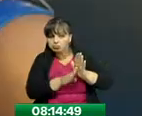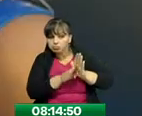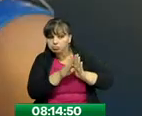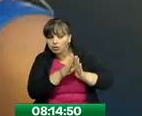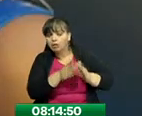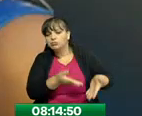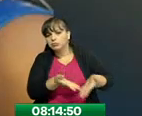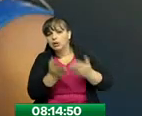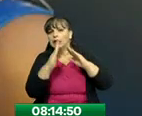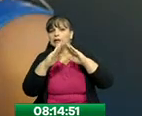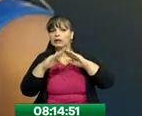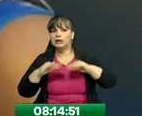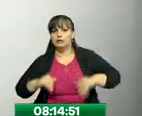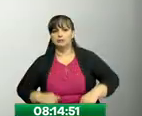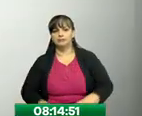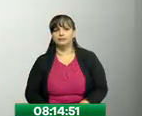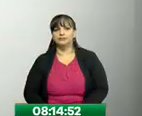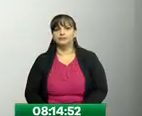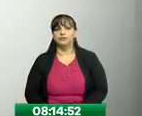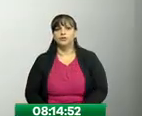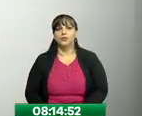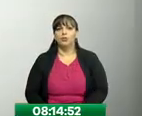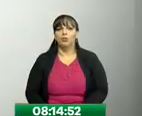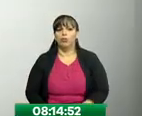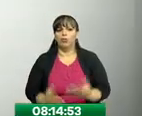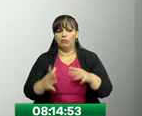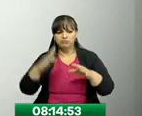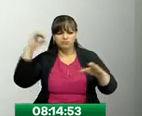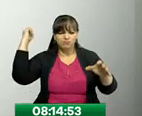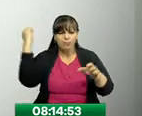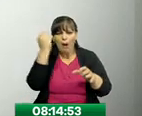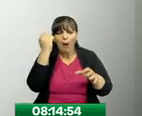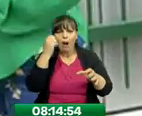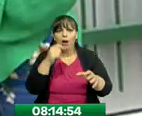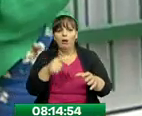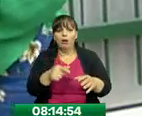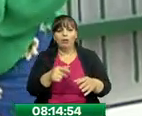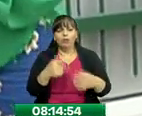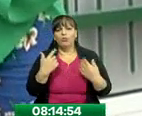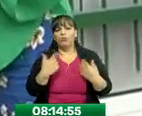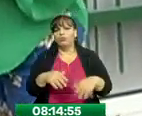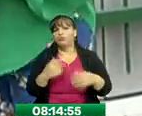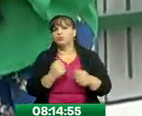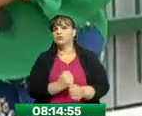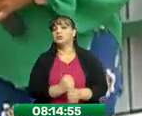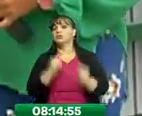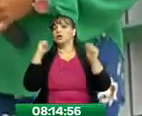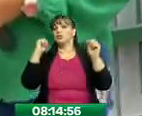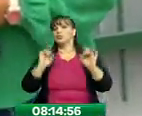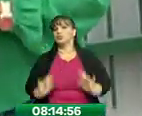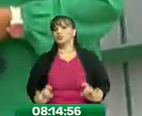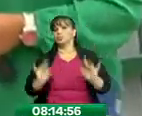Una tragedia que terminó con buenas noticias para su familia, informó Adriana Méndez.